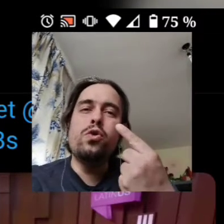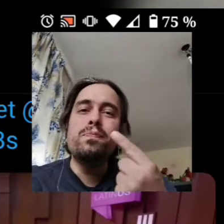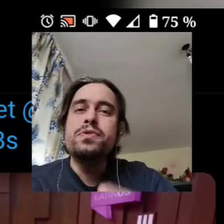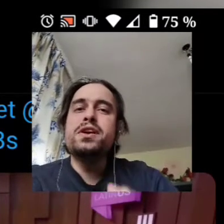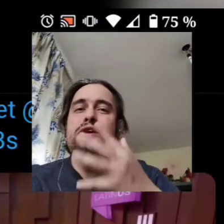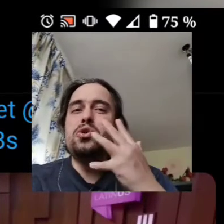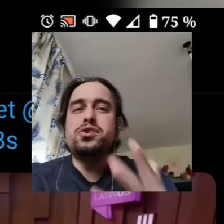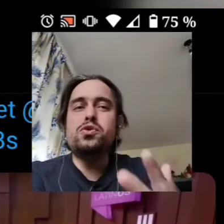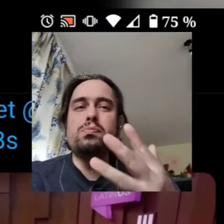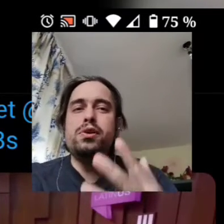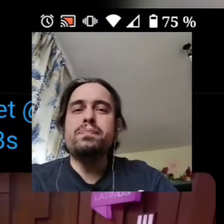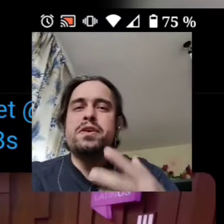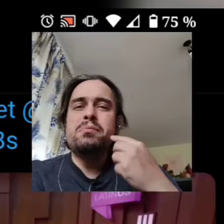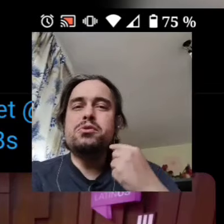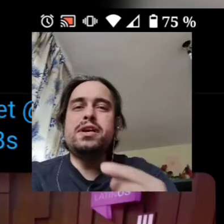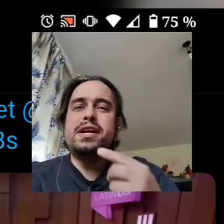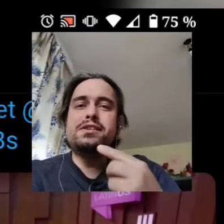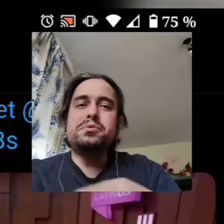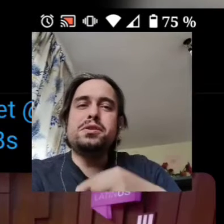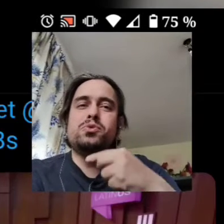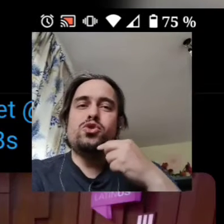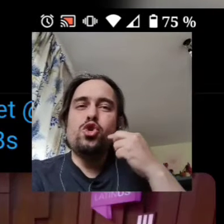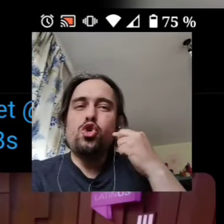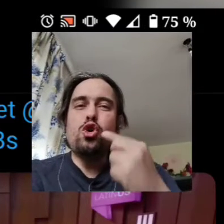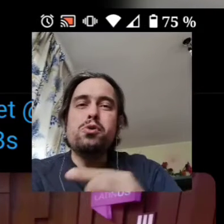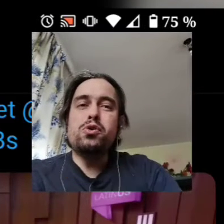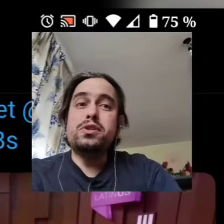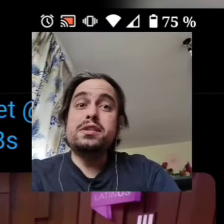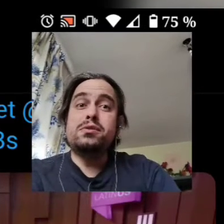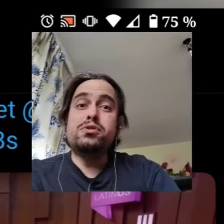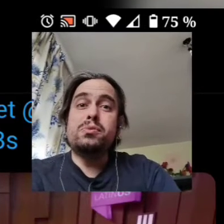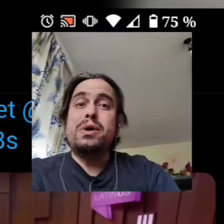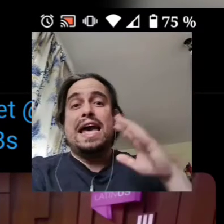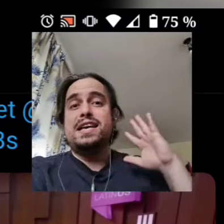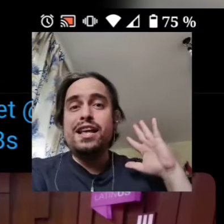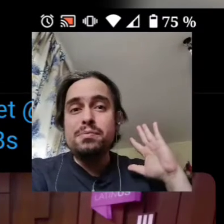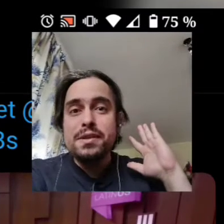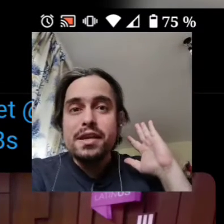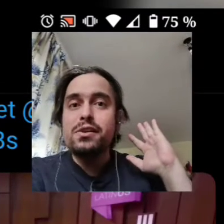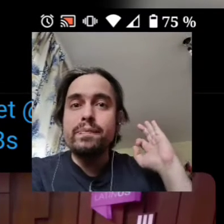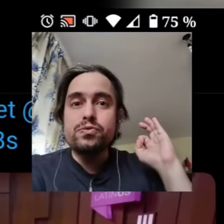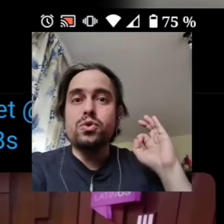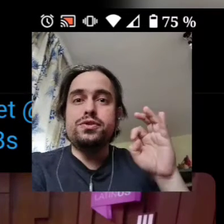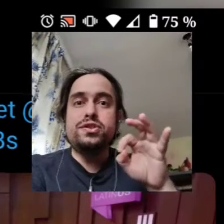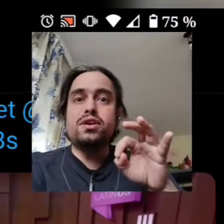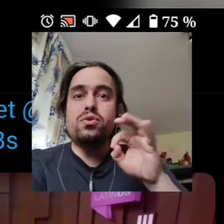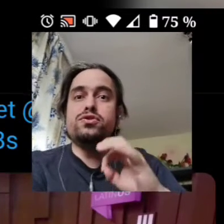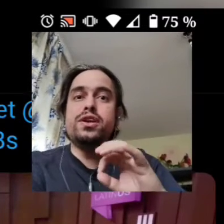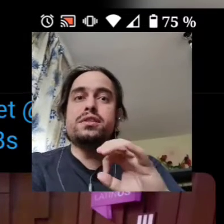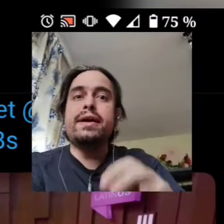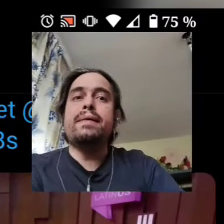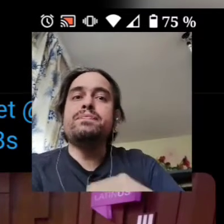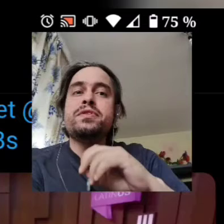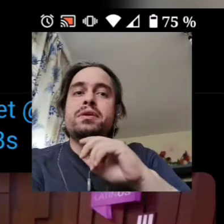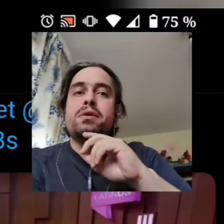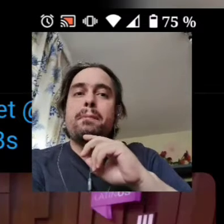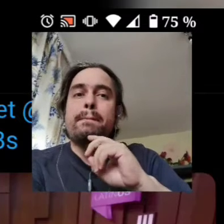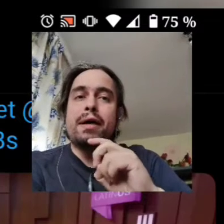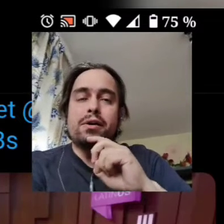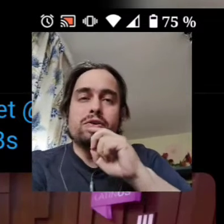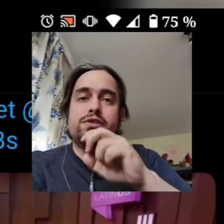era 1 y no se cumplió me gustaría que escuchemos como contesta gustavo hay que admitirlo contesta con cierta